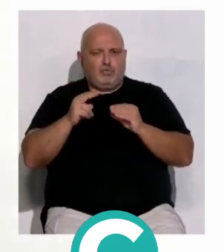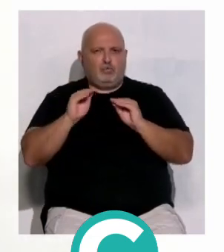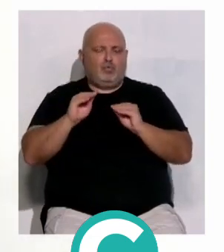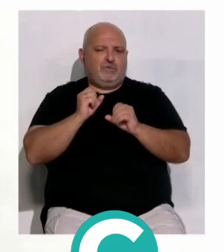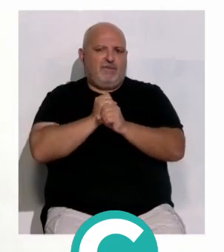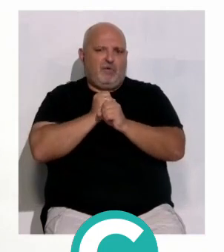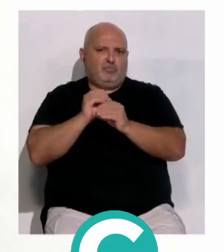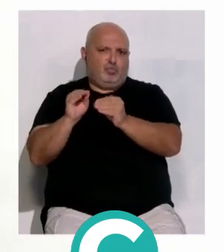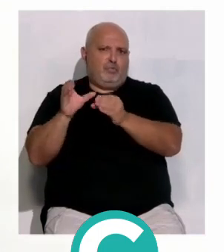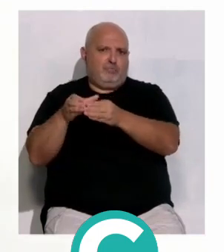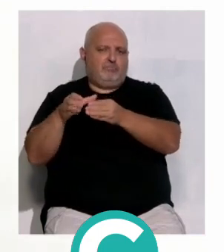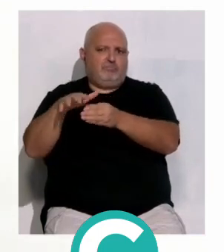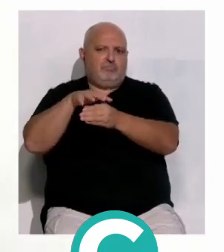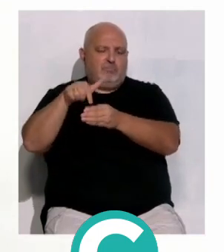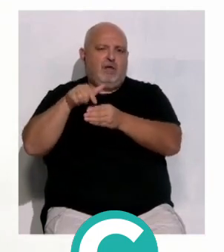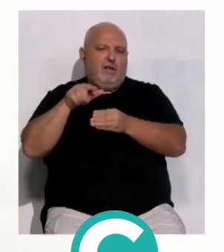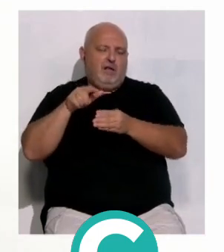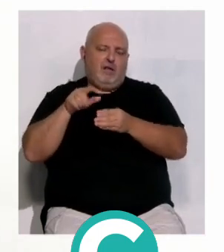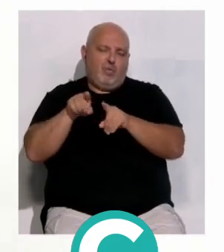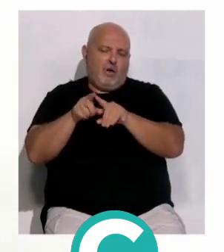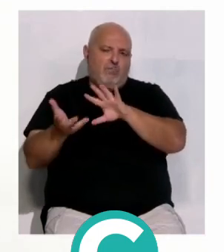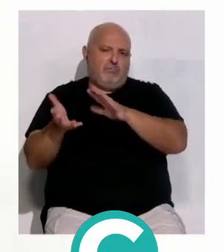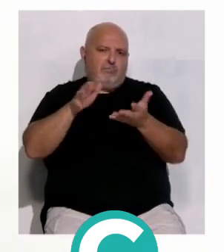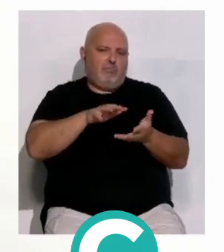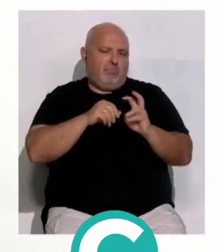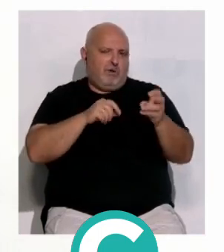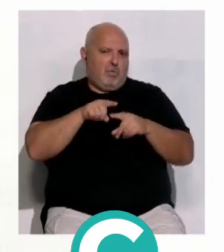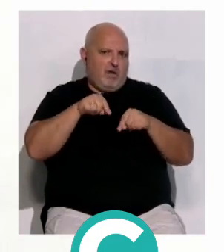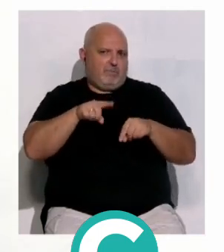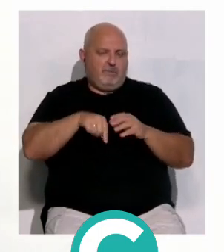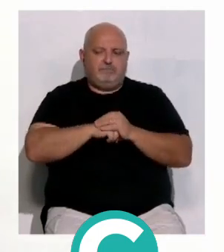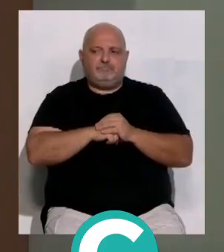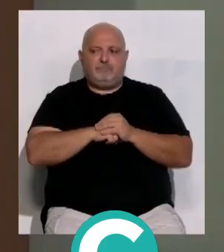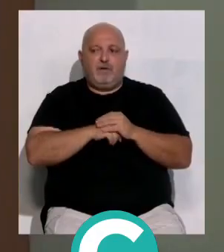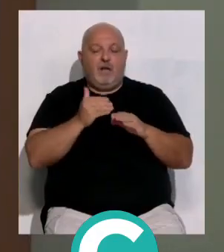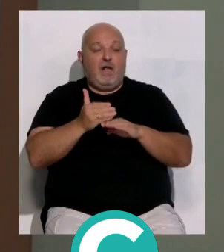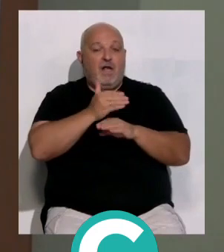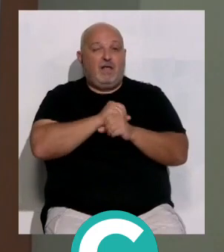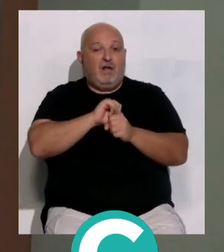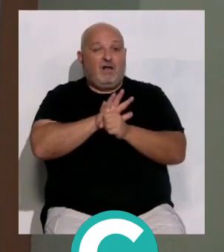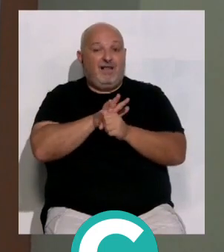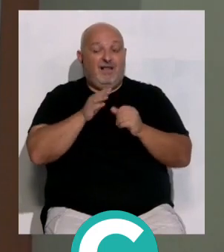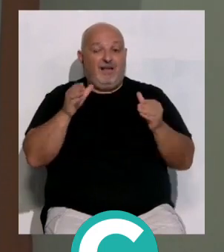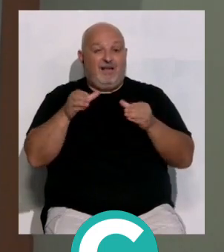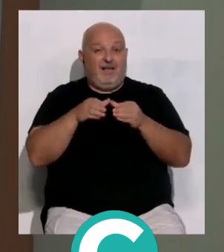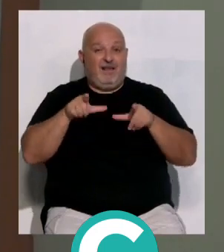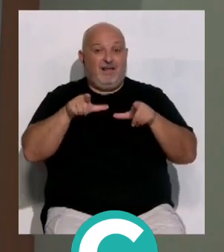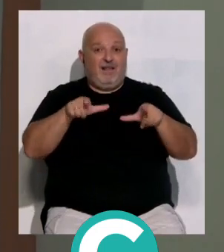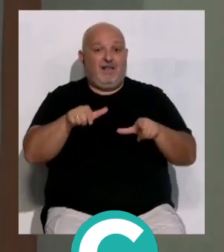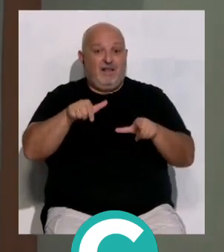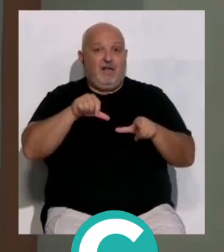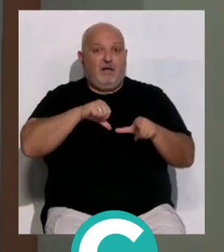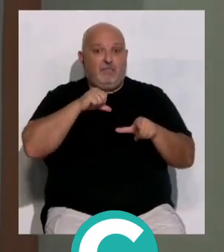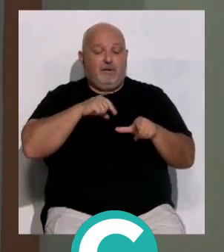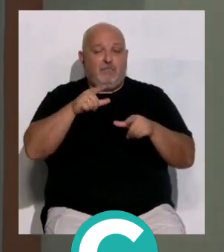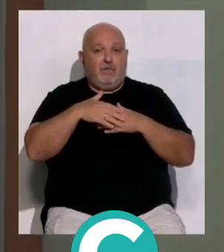ese trabajo, las realizan ellos, pero también igualmente se podría realizar aquí. Antes de la pandemia, la unidad de rehabilitación cardíaca del